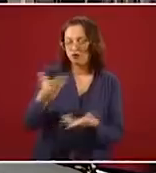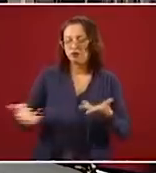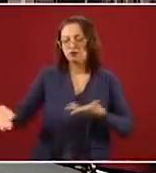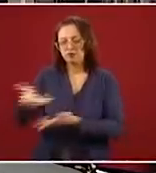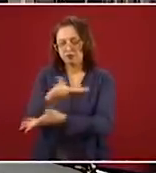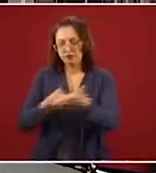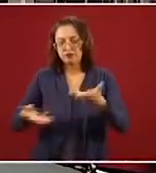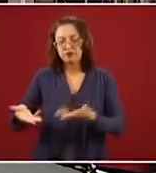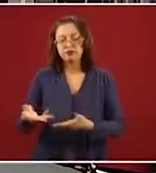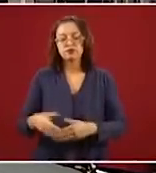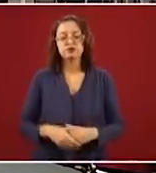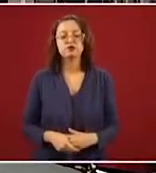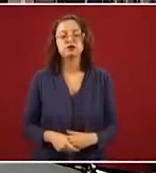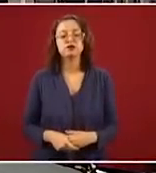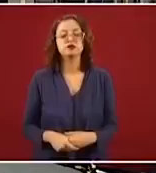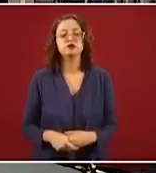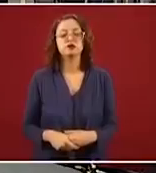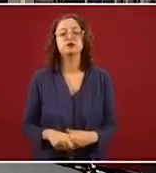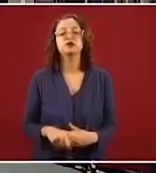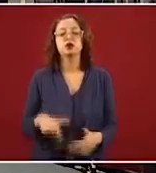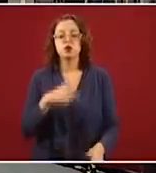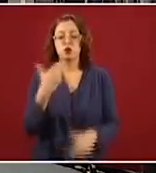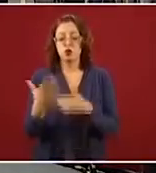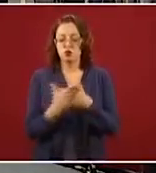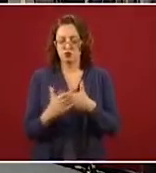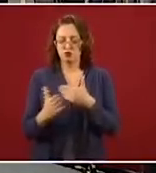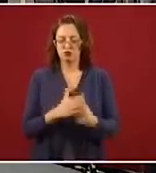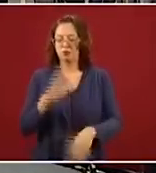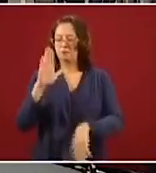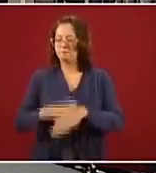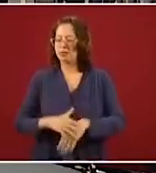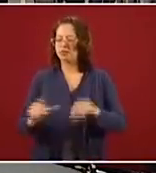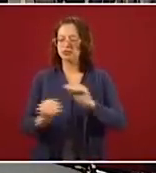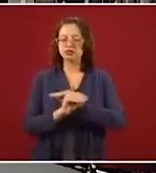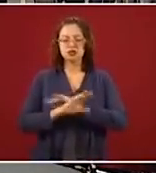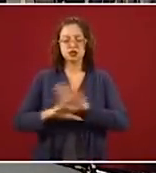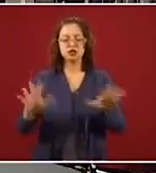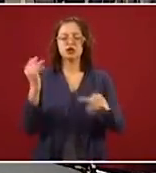Presidente. Va a informarles sobre esta operación